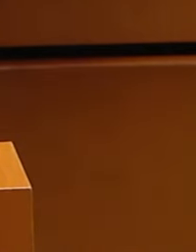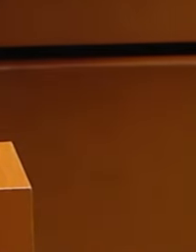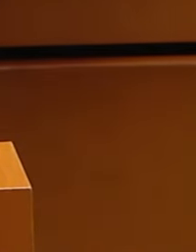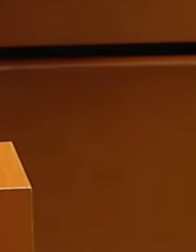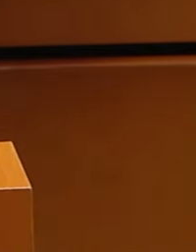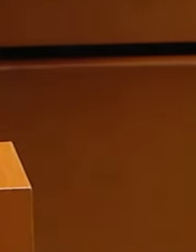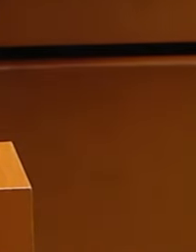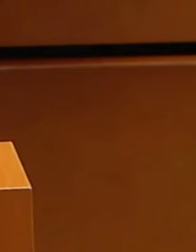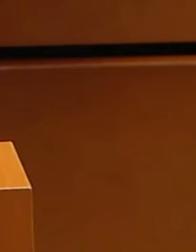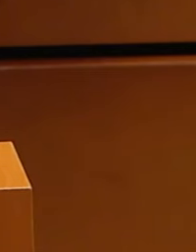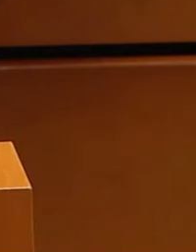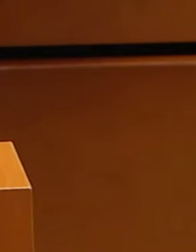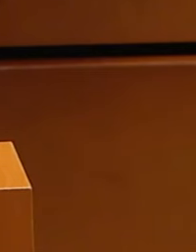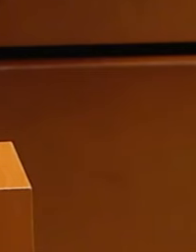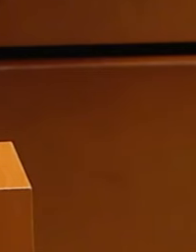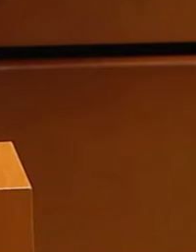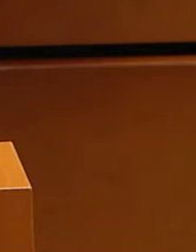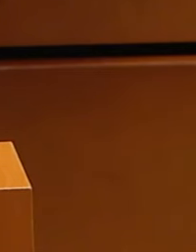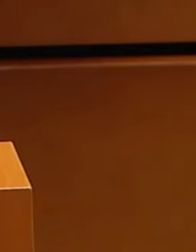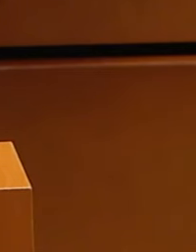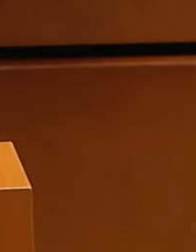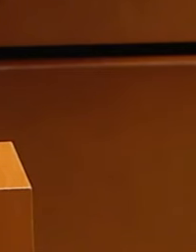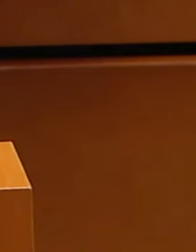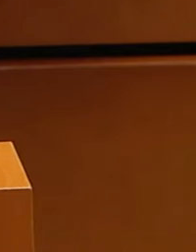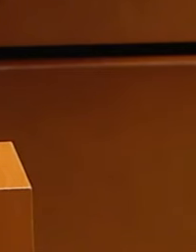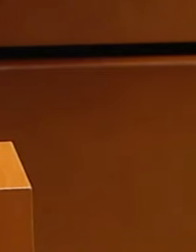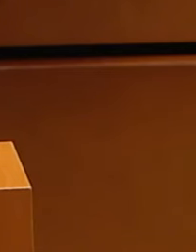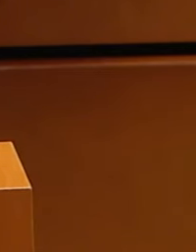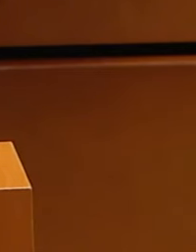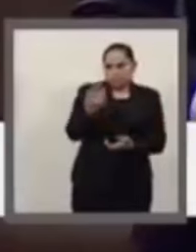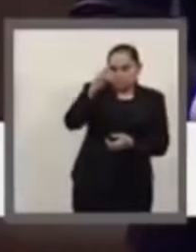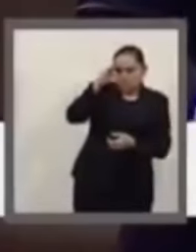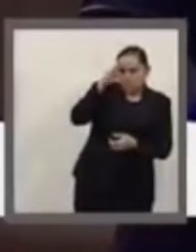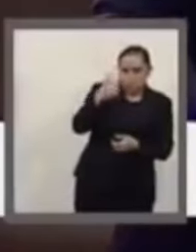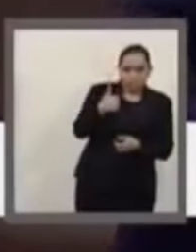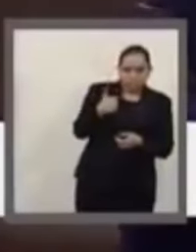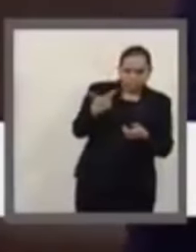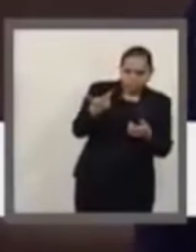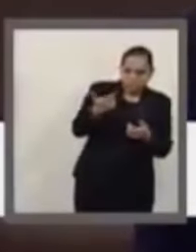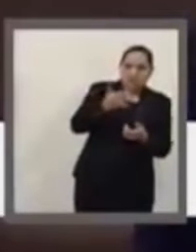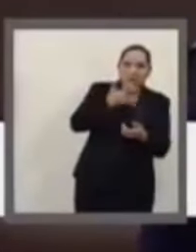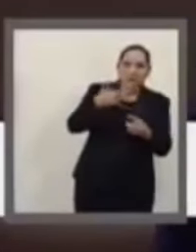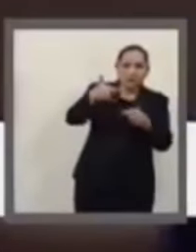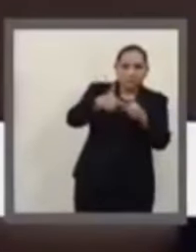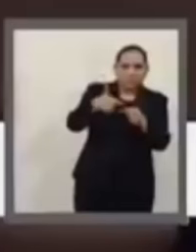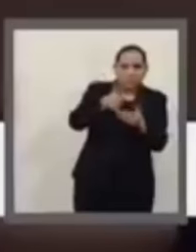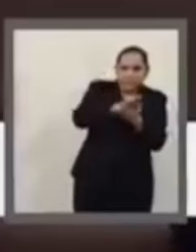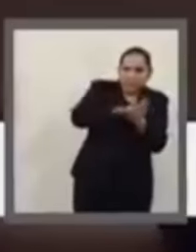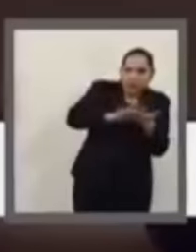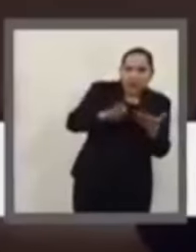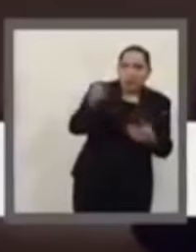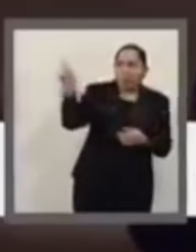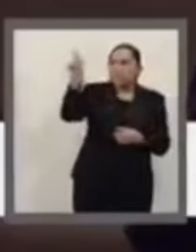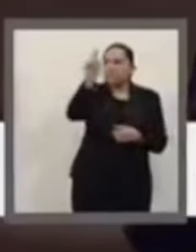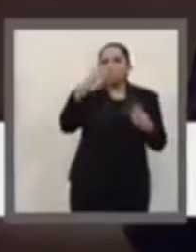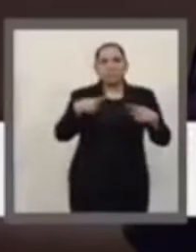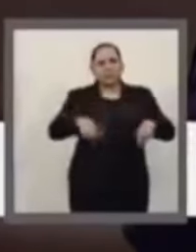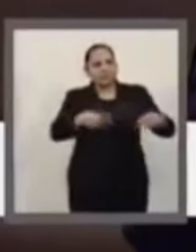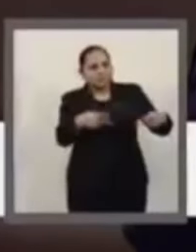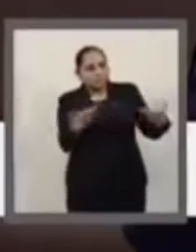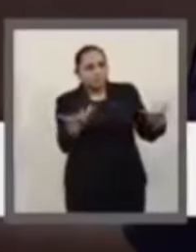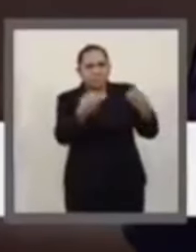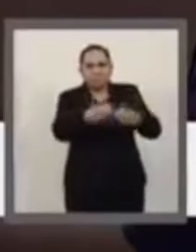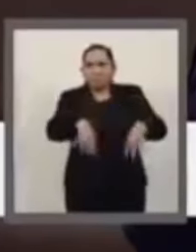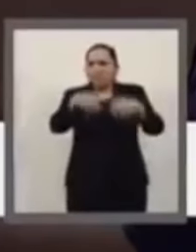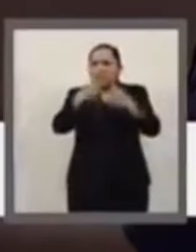mañanera. Nosotros podemos analizar la renuncia del presidente. También pedirles que no sigan dividiendo a México, porque